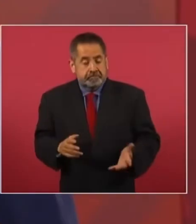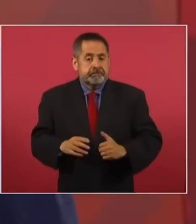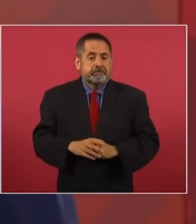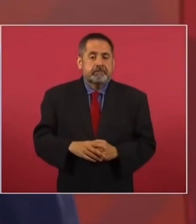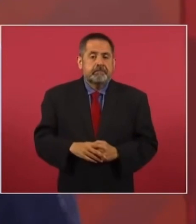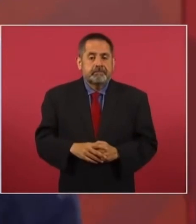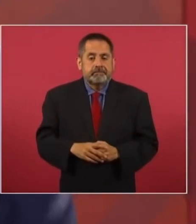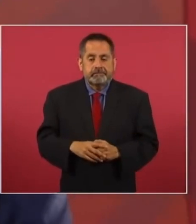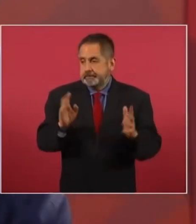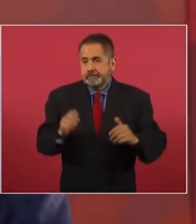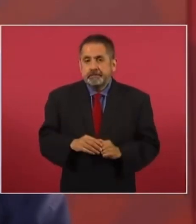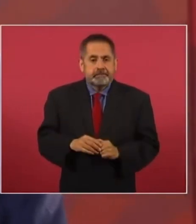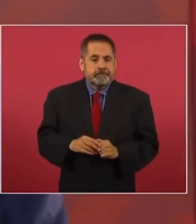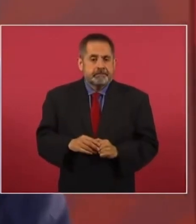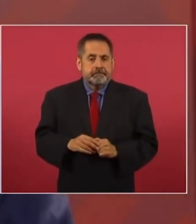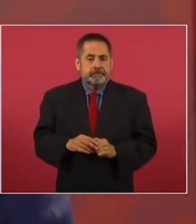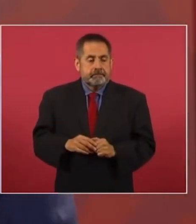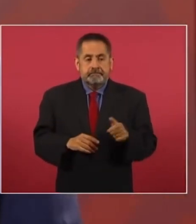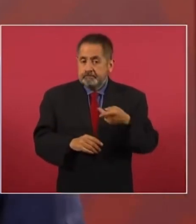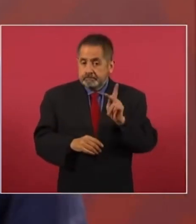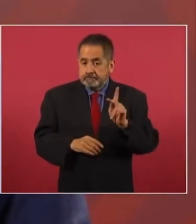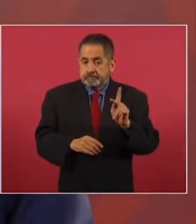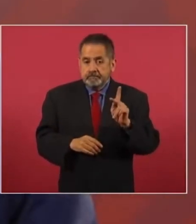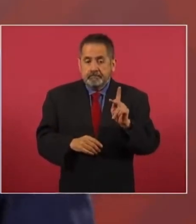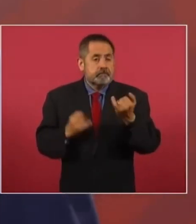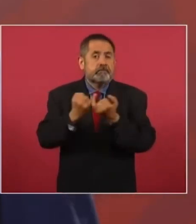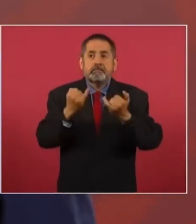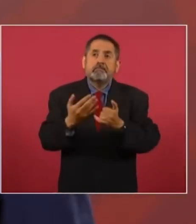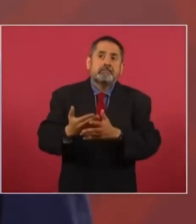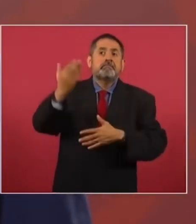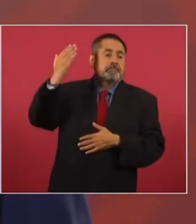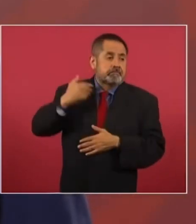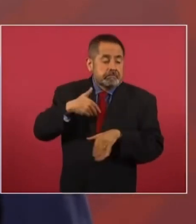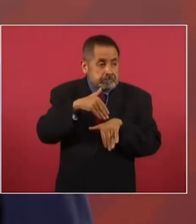Unidos. Pero que no piensen que es igual que antes,